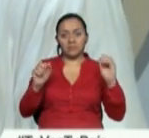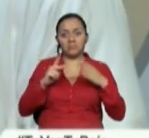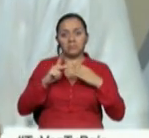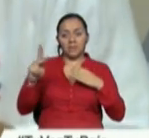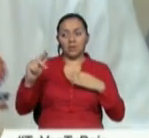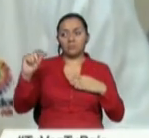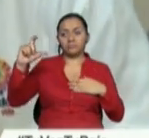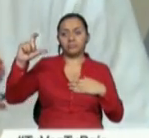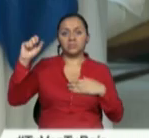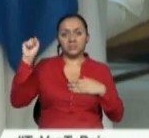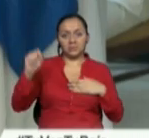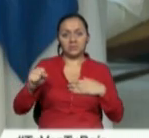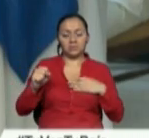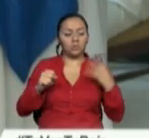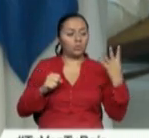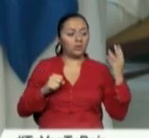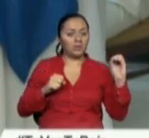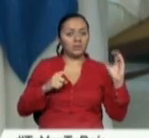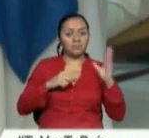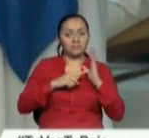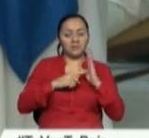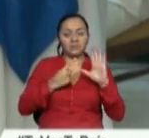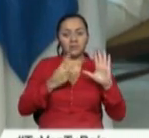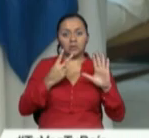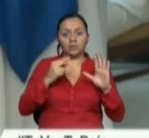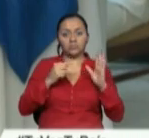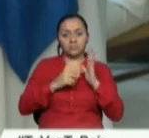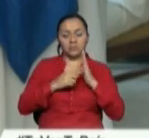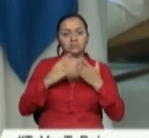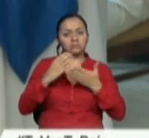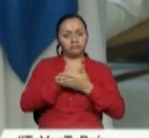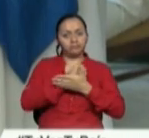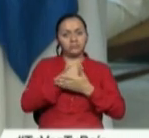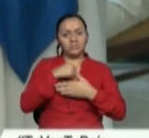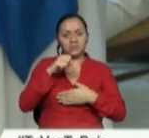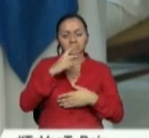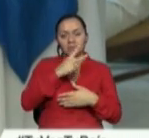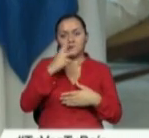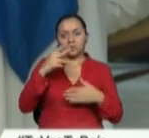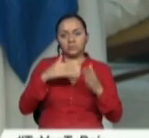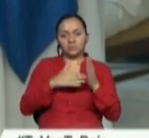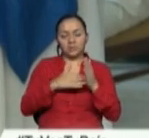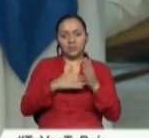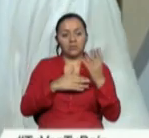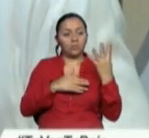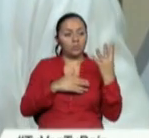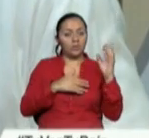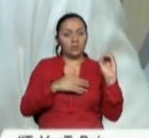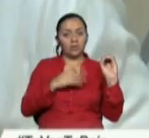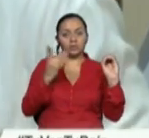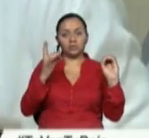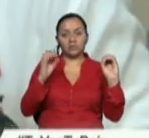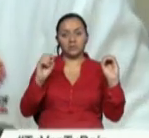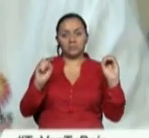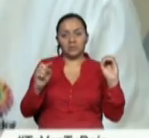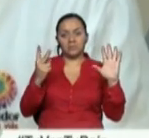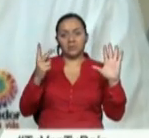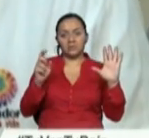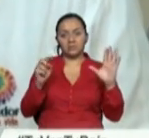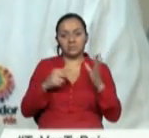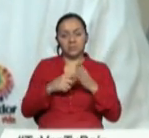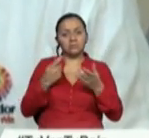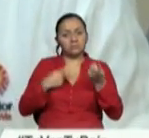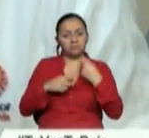bastante de 40,000 a 62,000 gano 22,000 de 40,000 a 80,000 gano solo 26,000 qué prefiero vender a